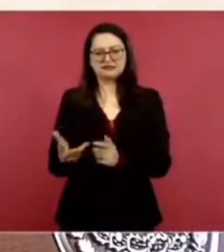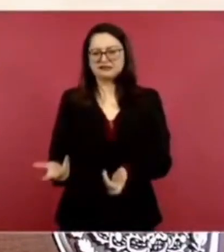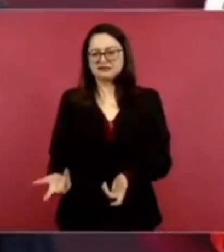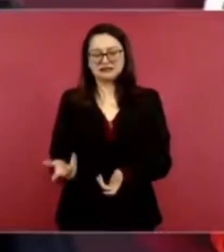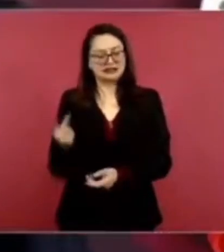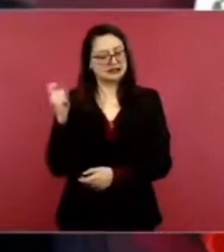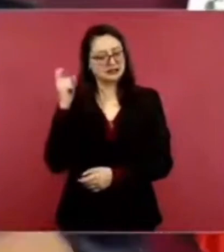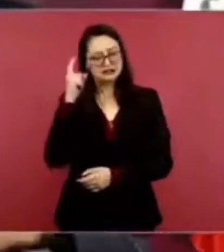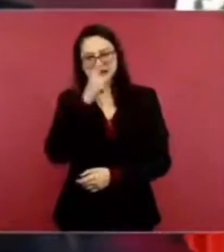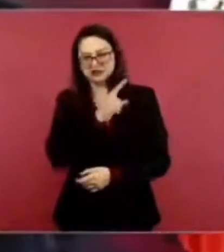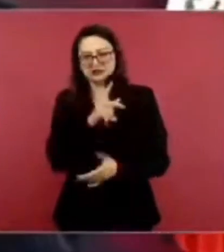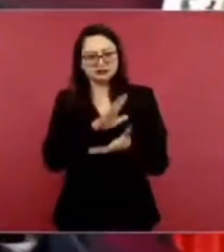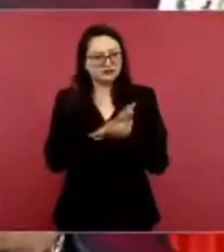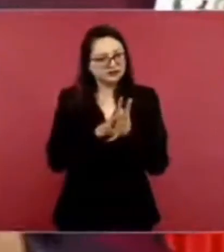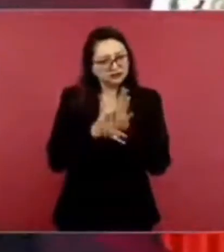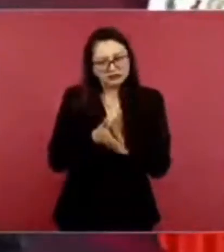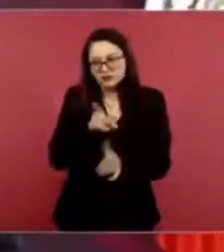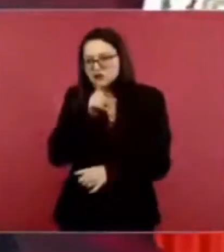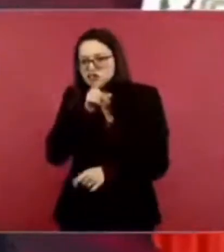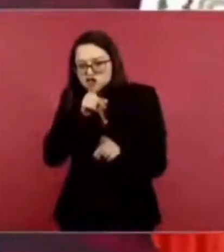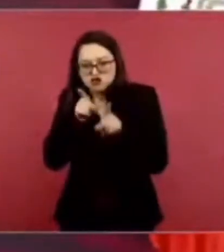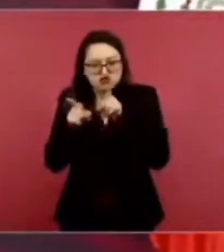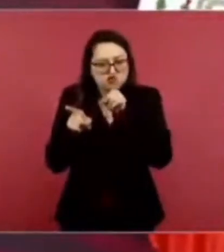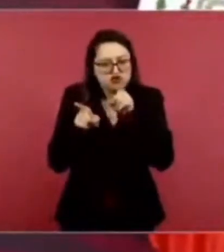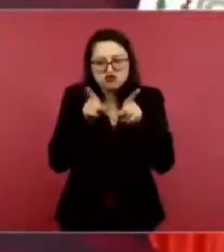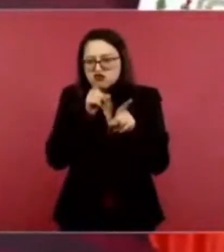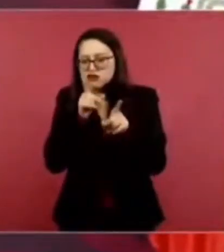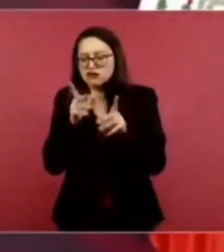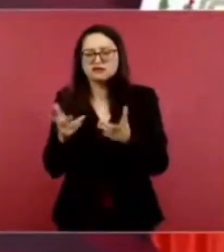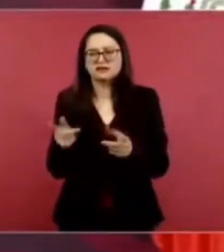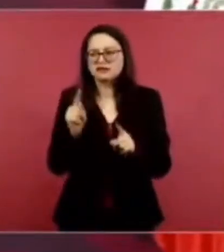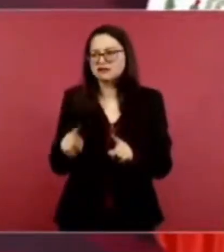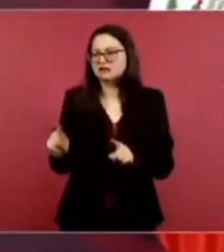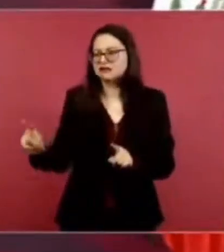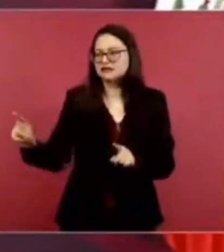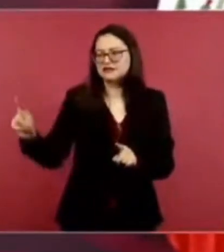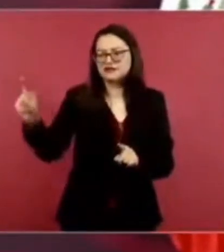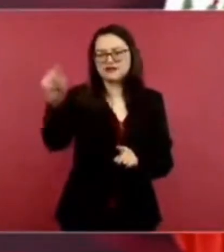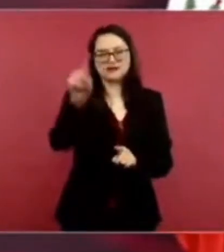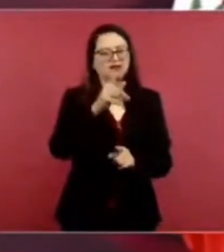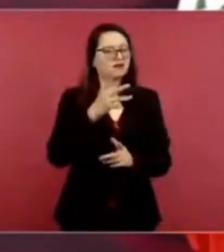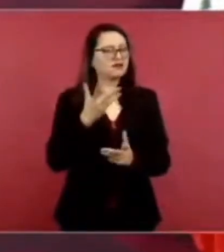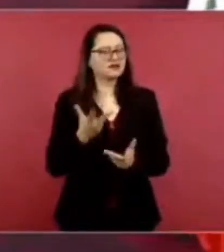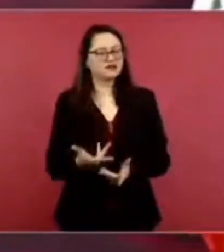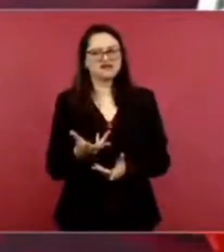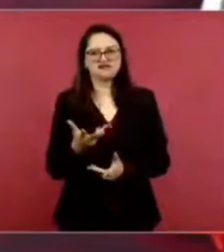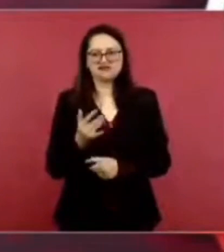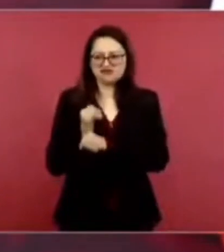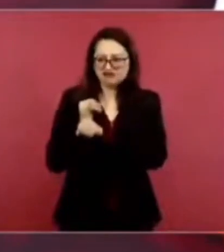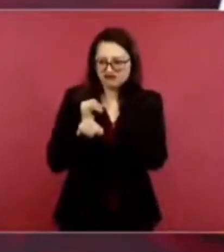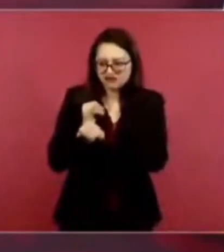silencio la manera en que han querido no enrarecer las